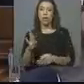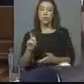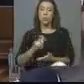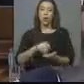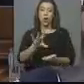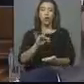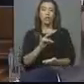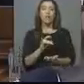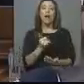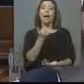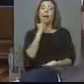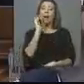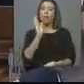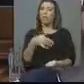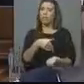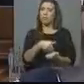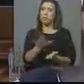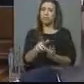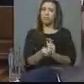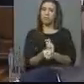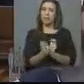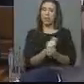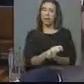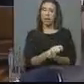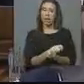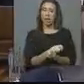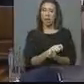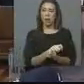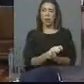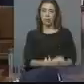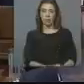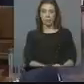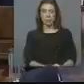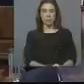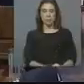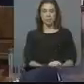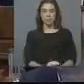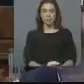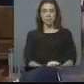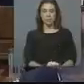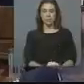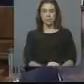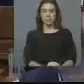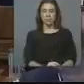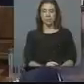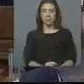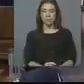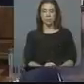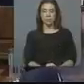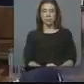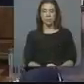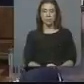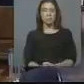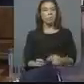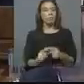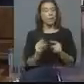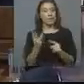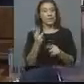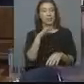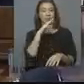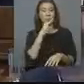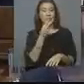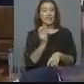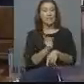error, debe ser rechazada y modificada en su concepción original. Habiendo dicho eso, presidente, y en los 3 minutos